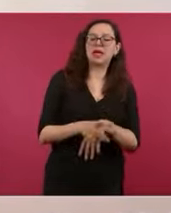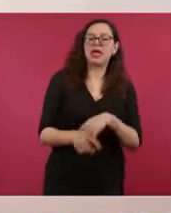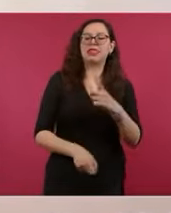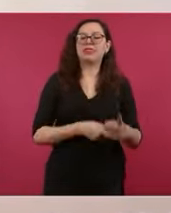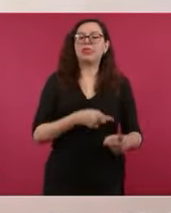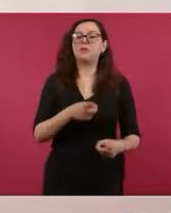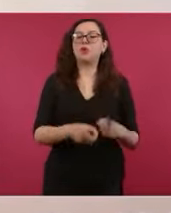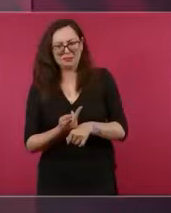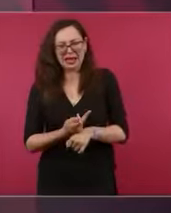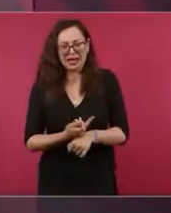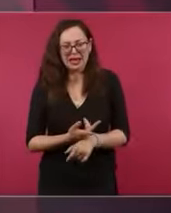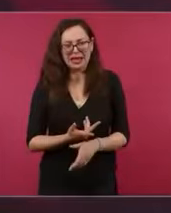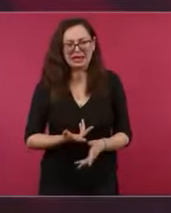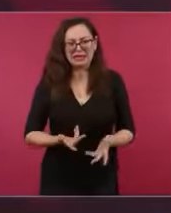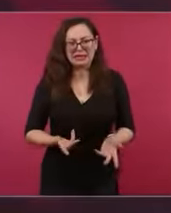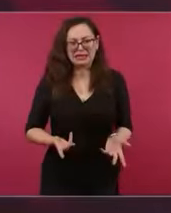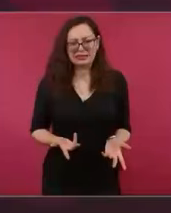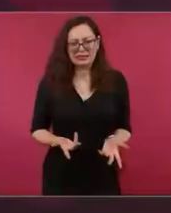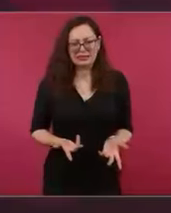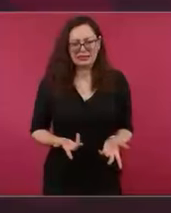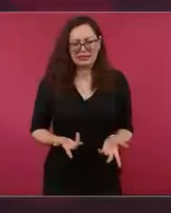Solo faltó que